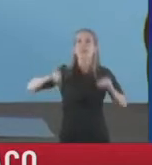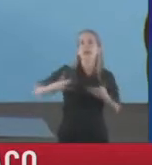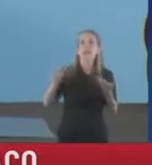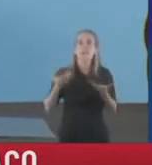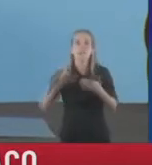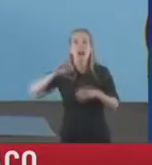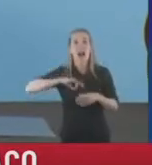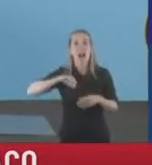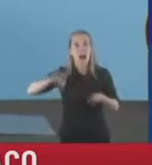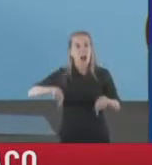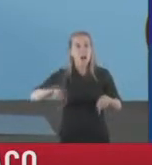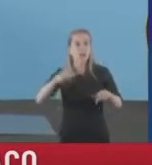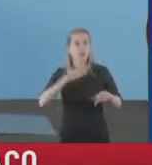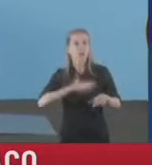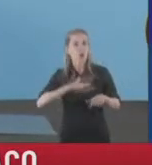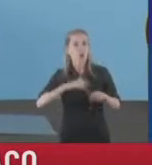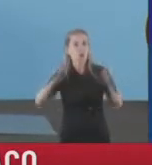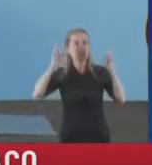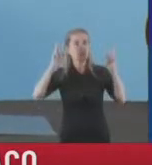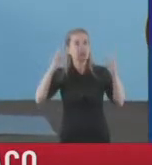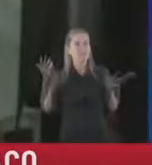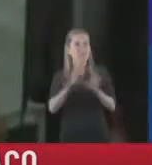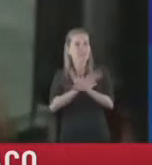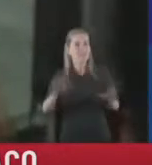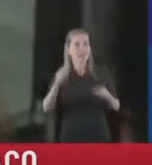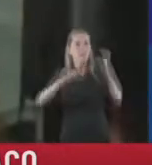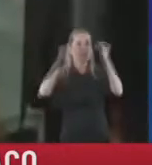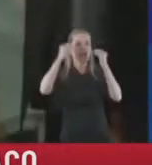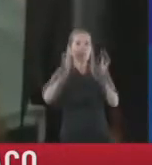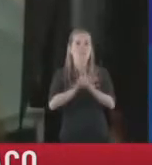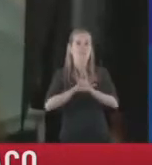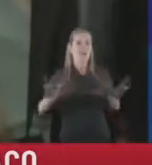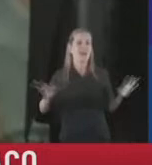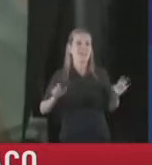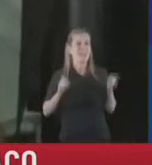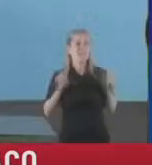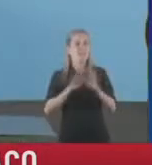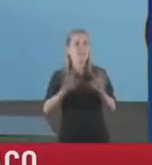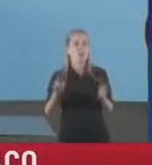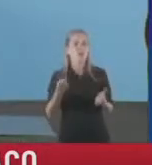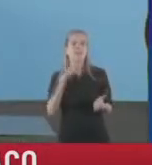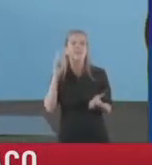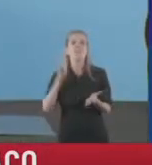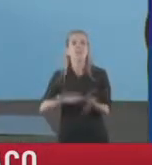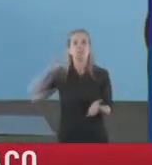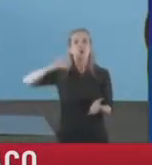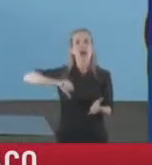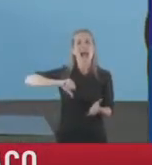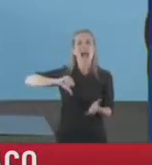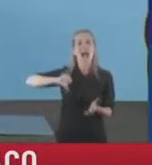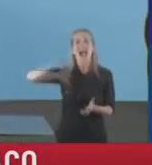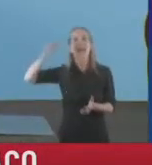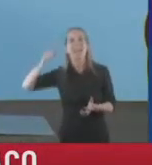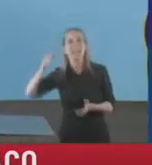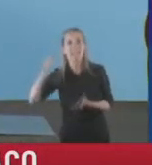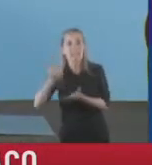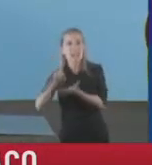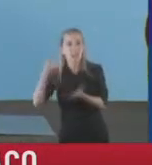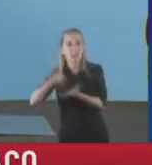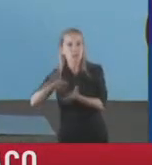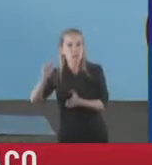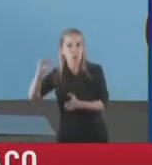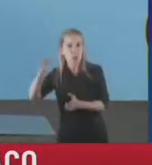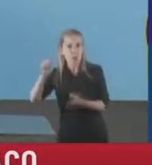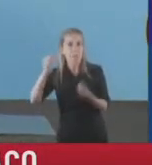tenido paritarias de un aumento del 35% hasta julio. Pero esto parece que para